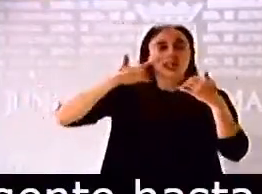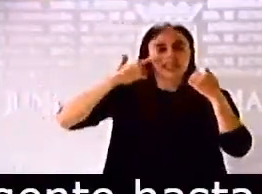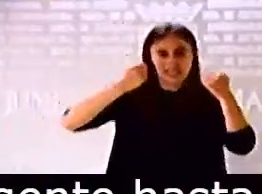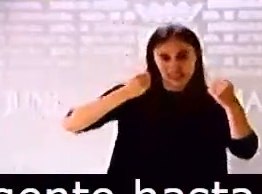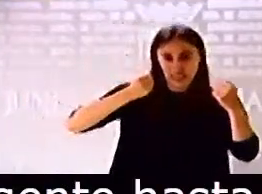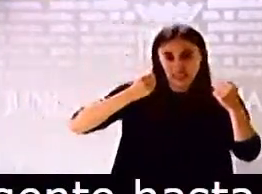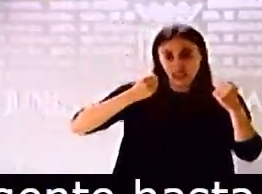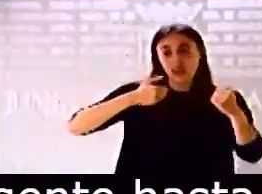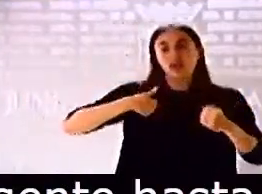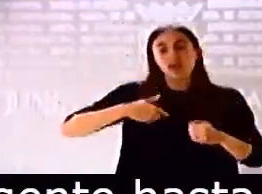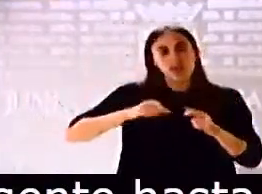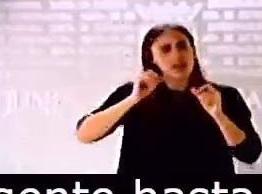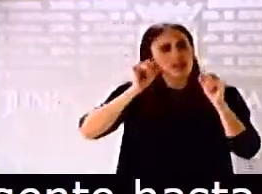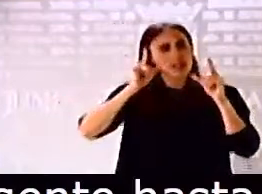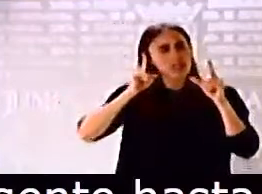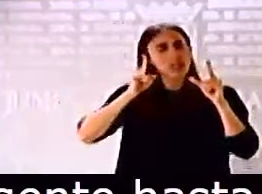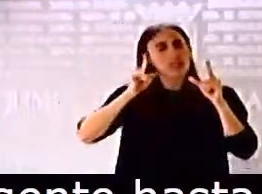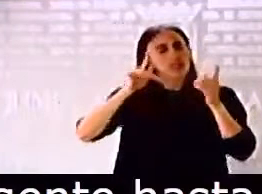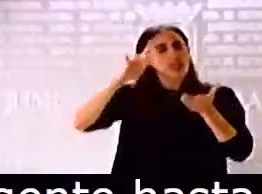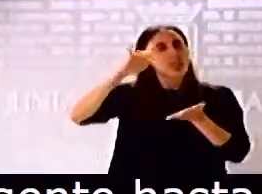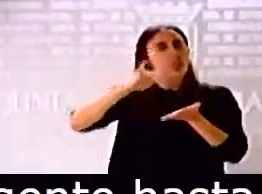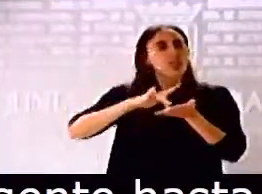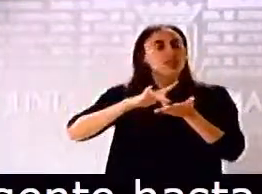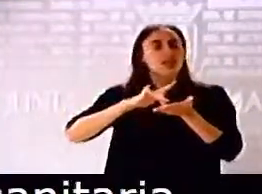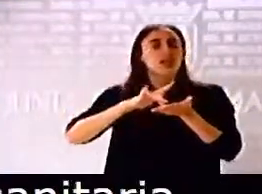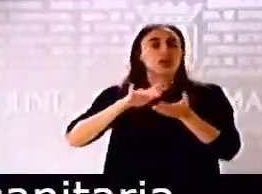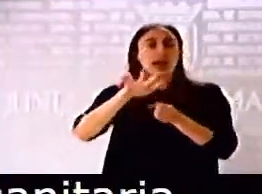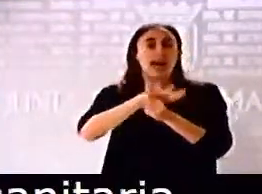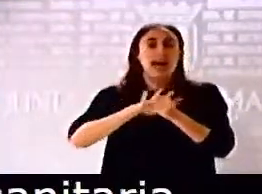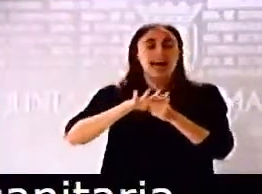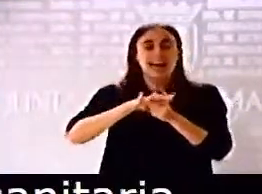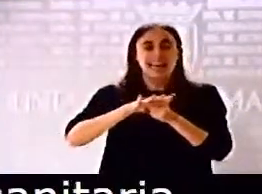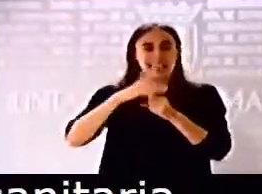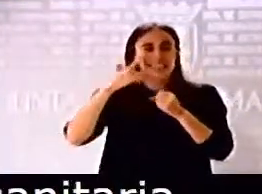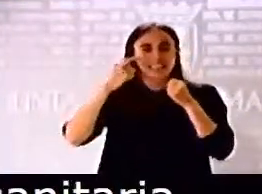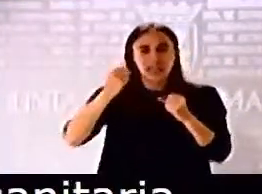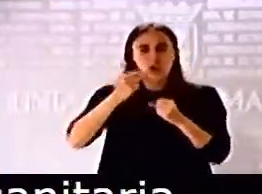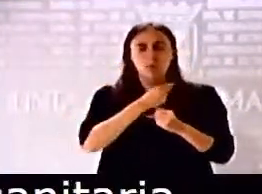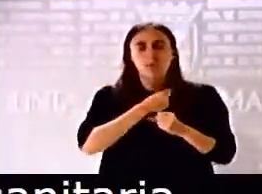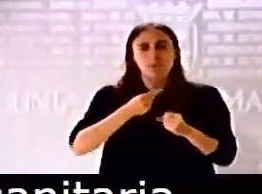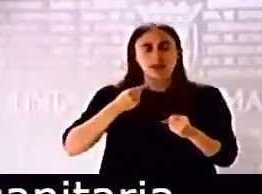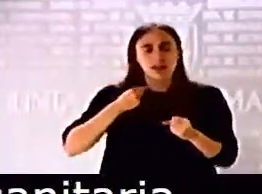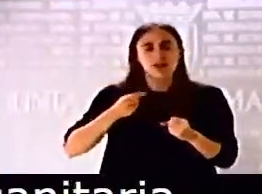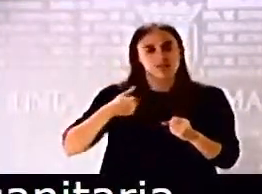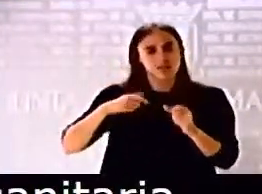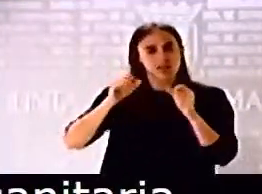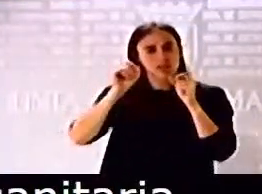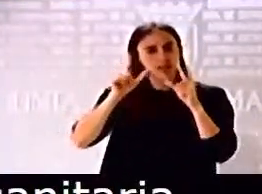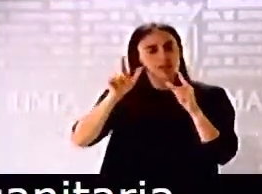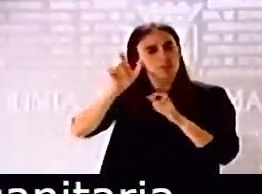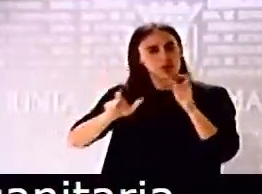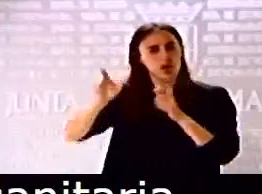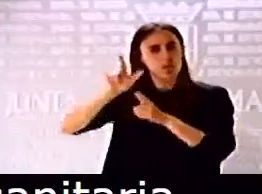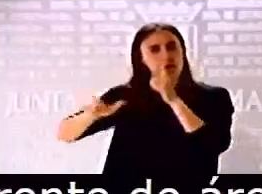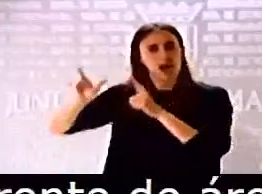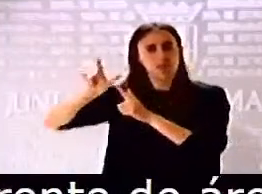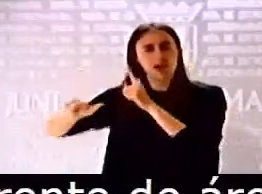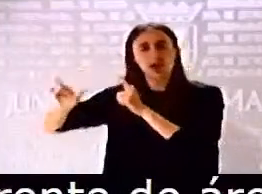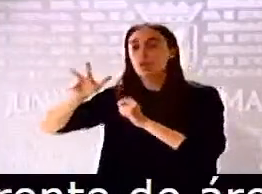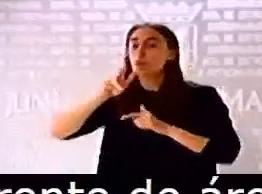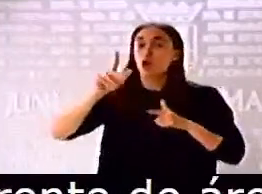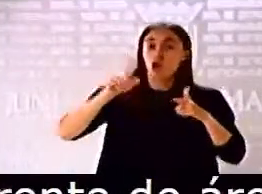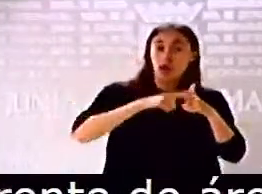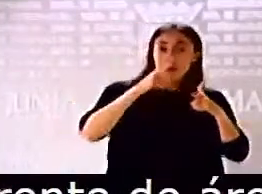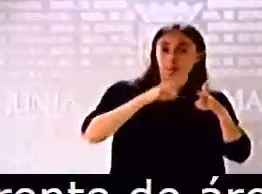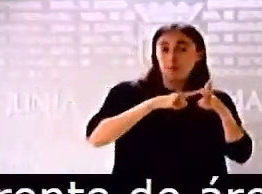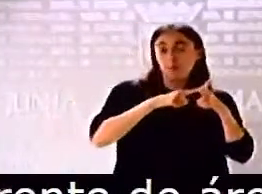De esto me di cuenta yo cuando era gerente del área de salud de Badajoz hace ya bastantes años y fue con un primo hermano de este